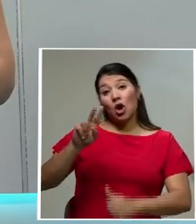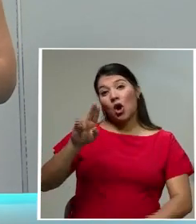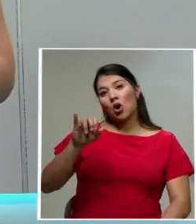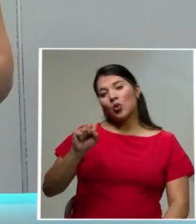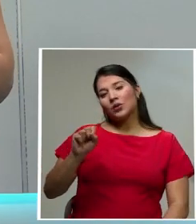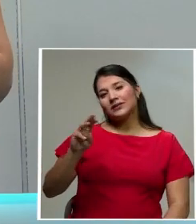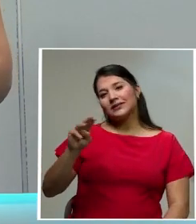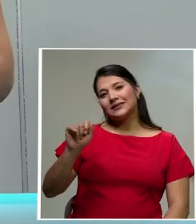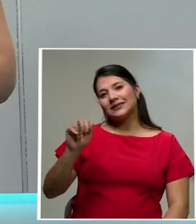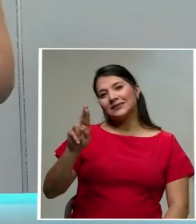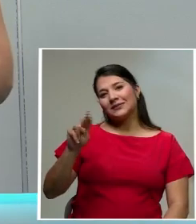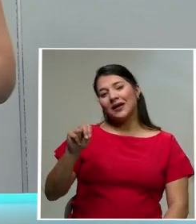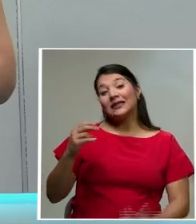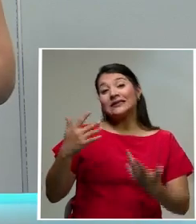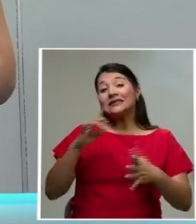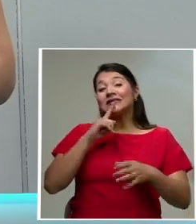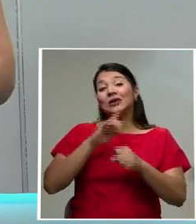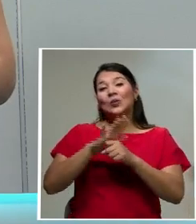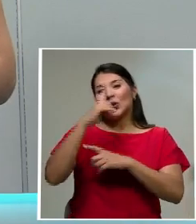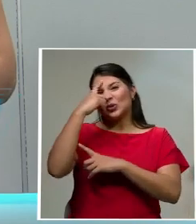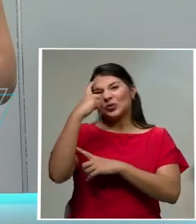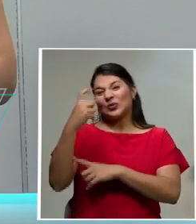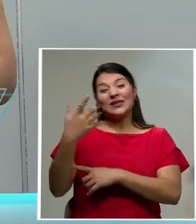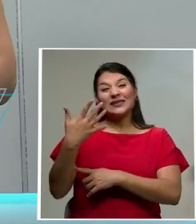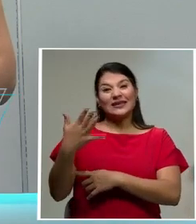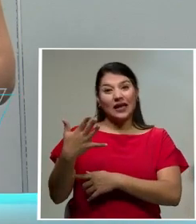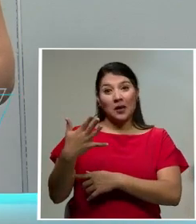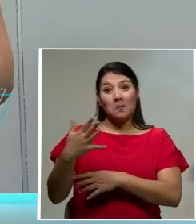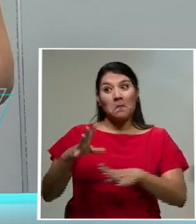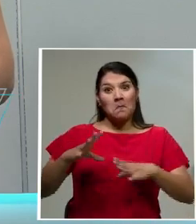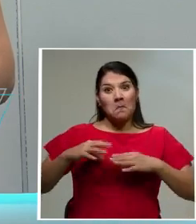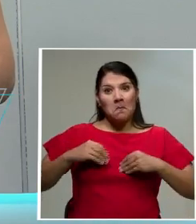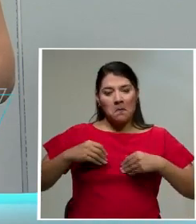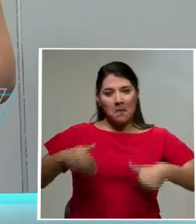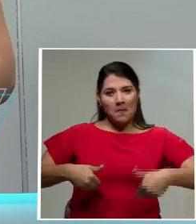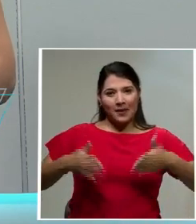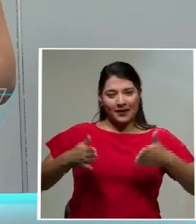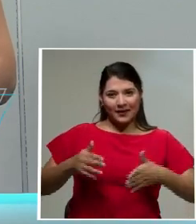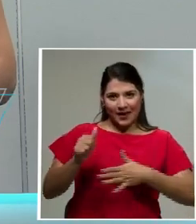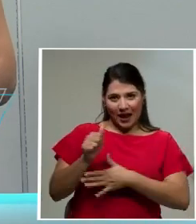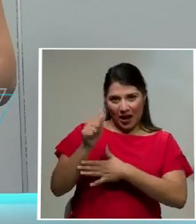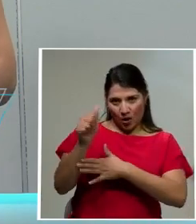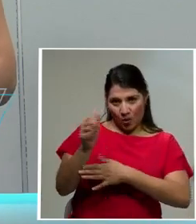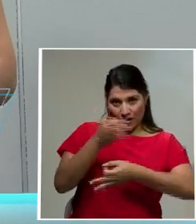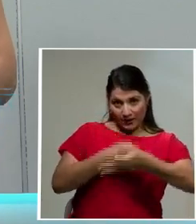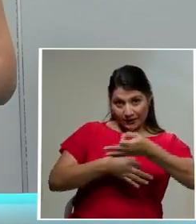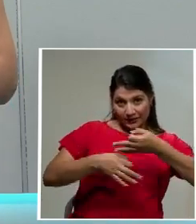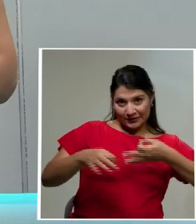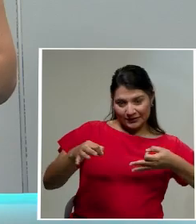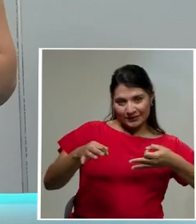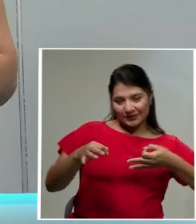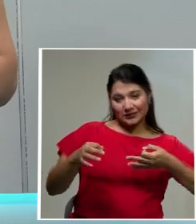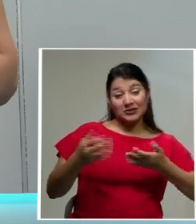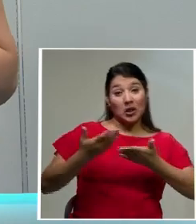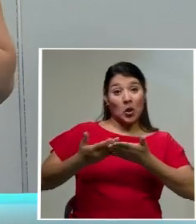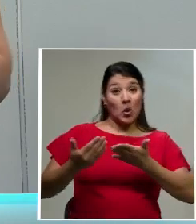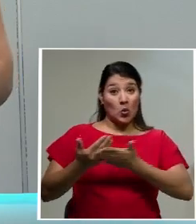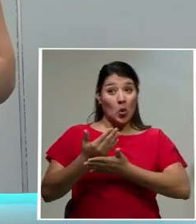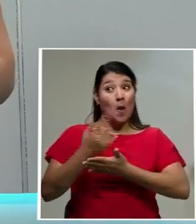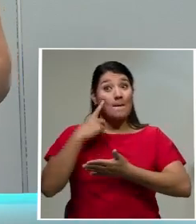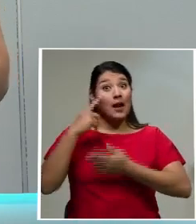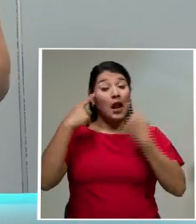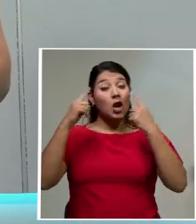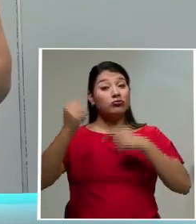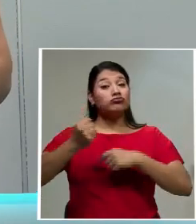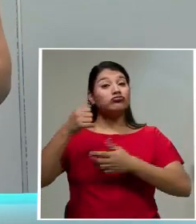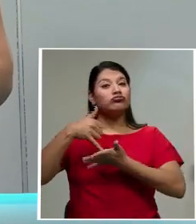El otrora capitán Manudo llega a sustituir a Andrés Carevic con la obligación de lograr ese título 31 y darle